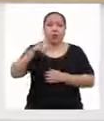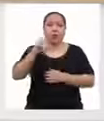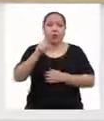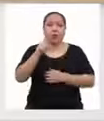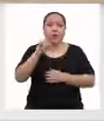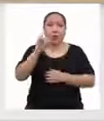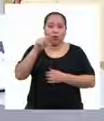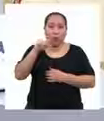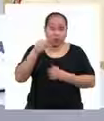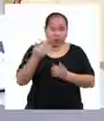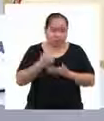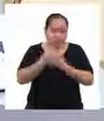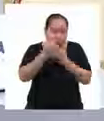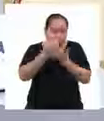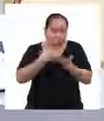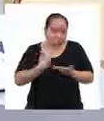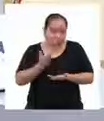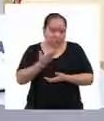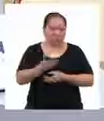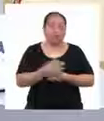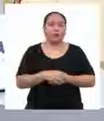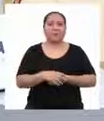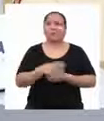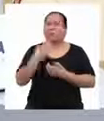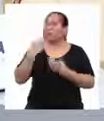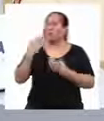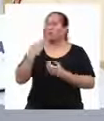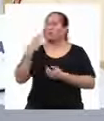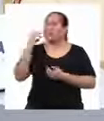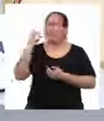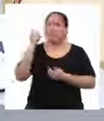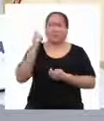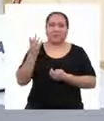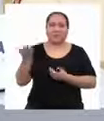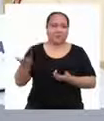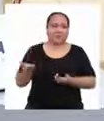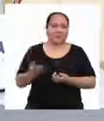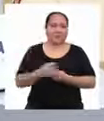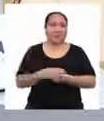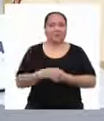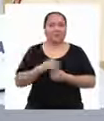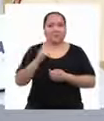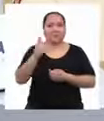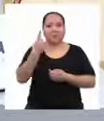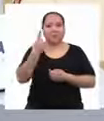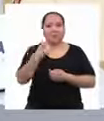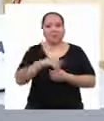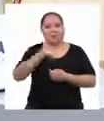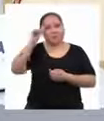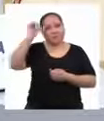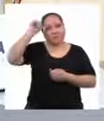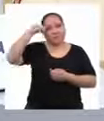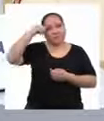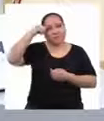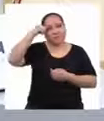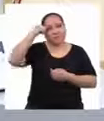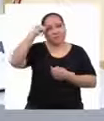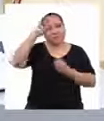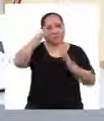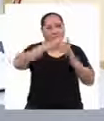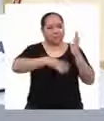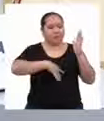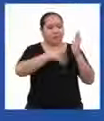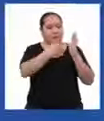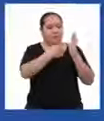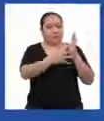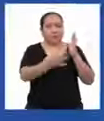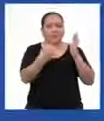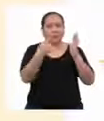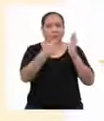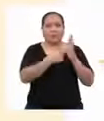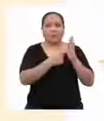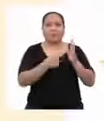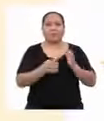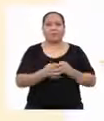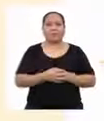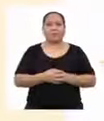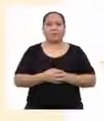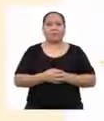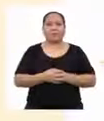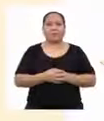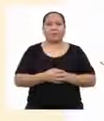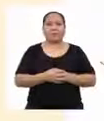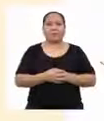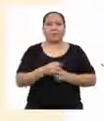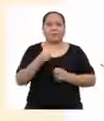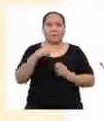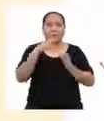para eso estamos. Gracias, profesora. Entonces, primero recordamos nuestra tabla de frecuencias. De